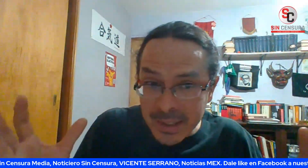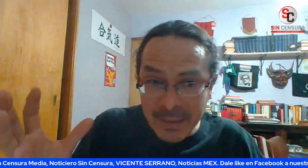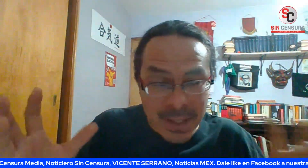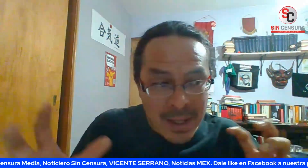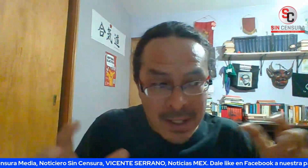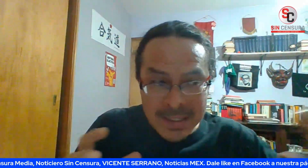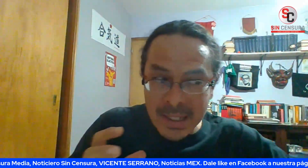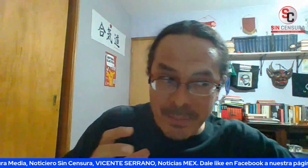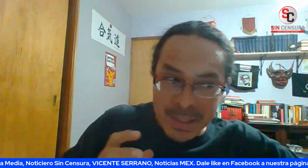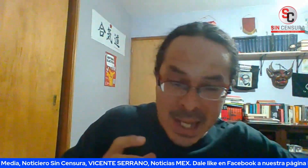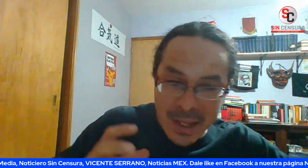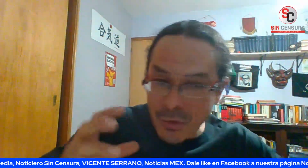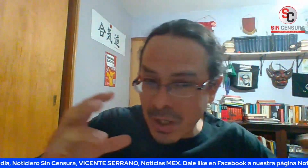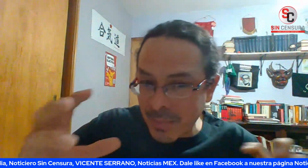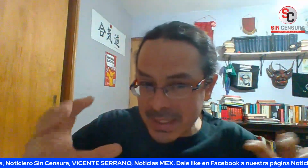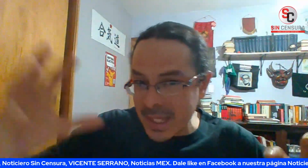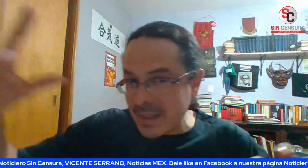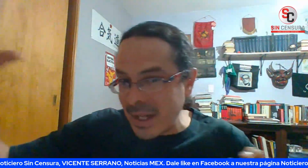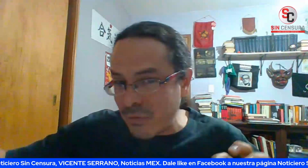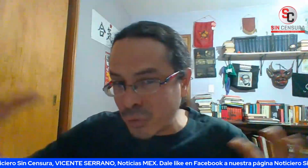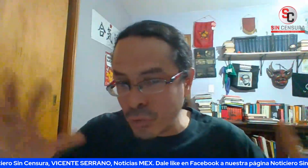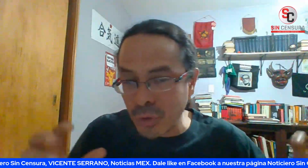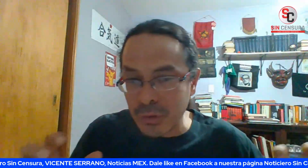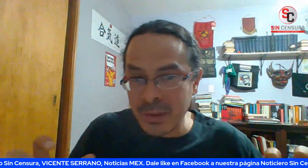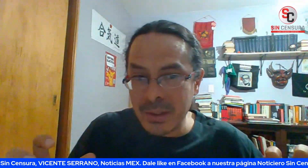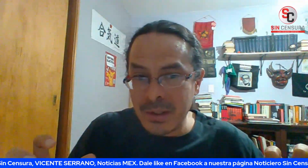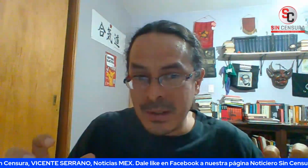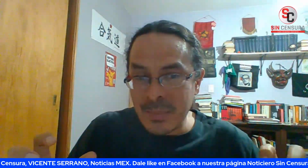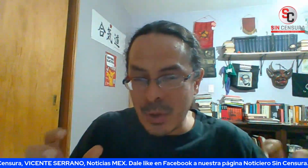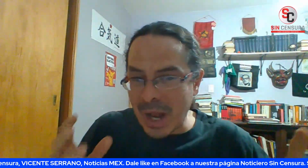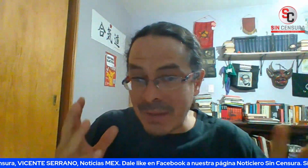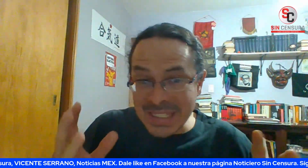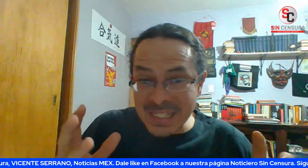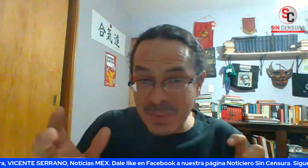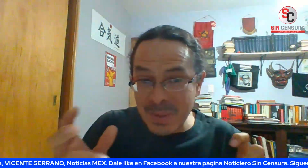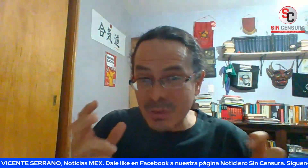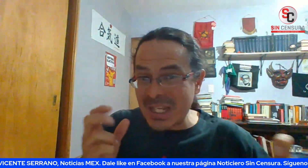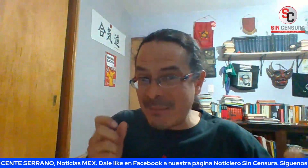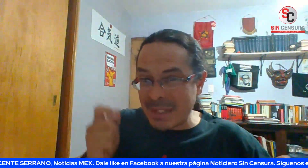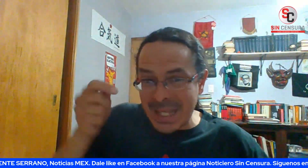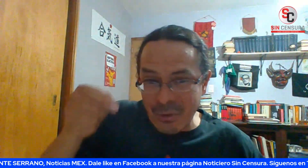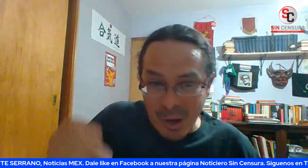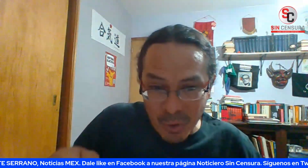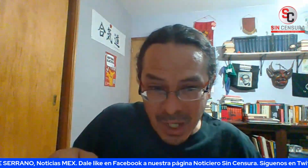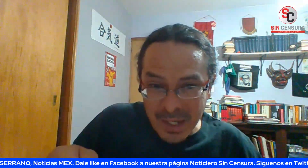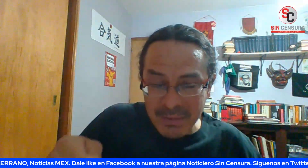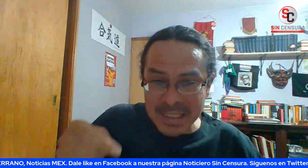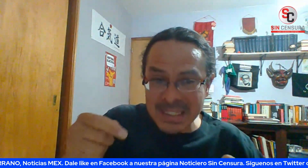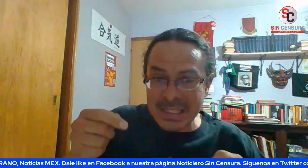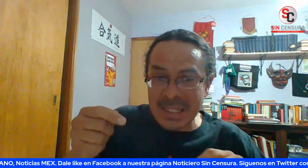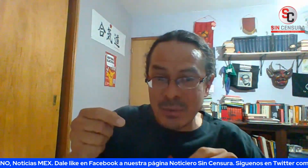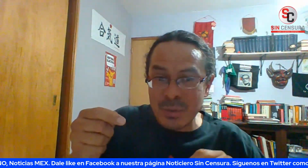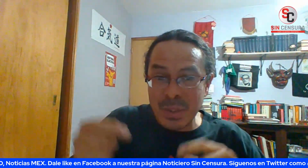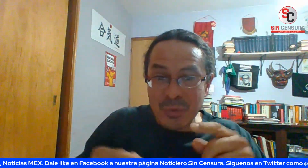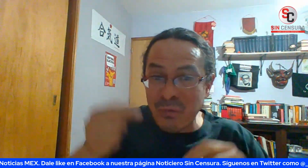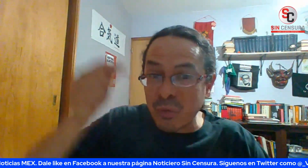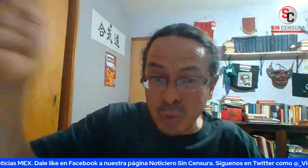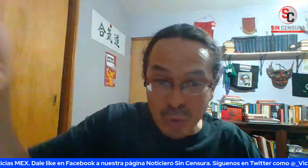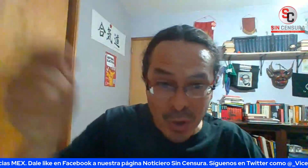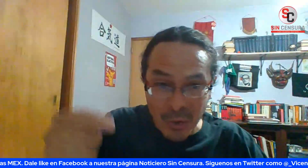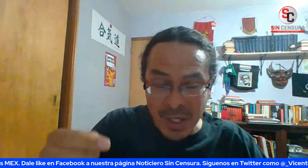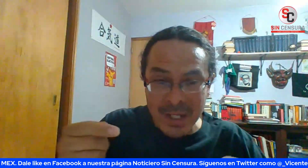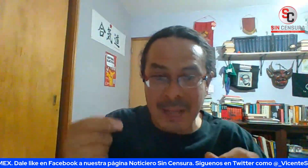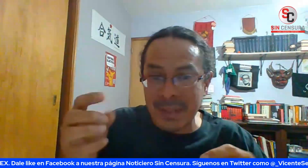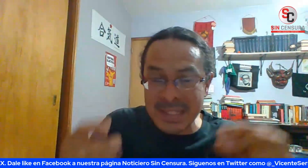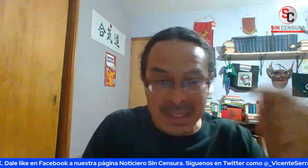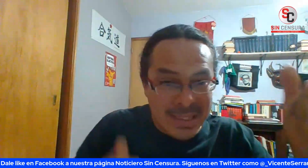bien determinada, que es el pasado, el presente y el futuro. Pero a veces vivimos el pasado ahora y a veces estamos viviendo el